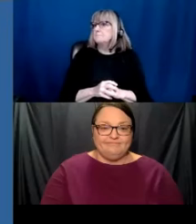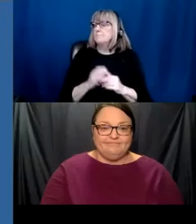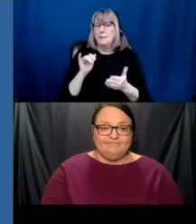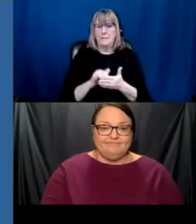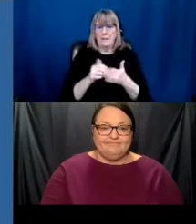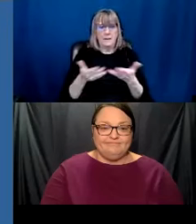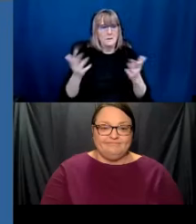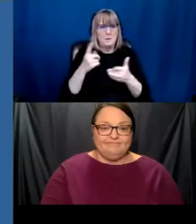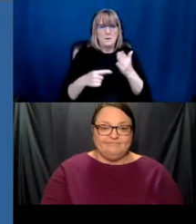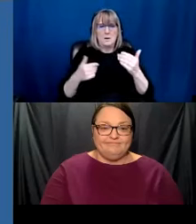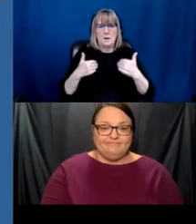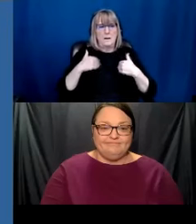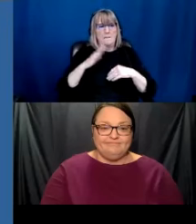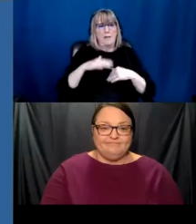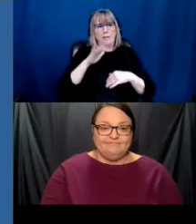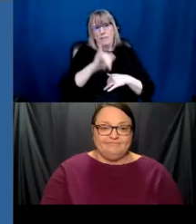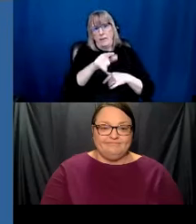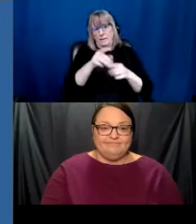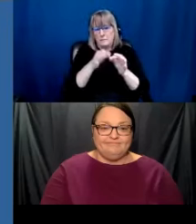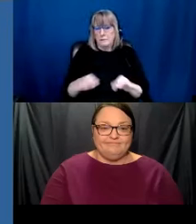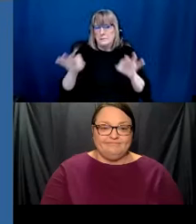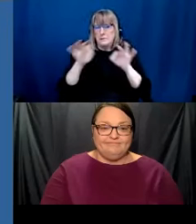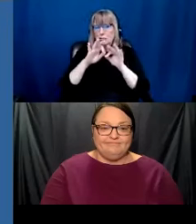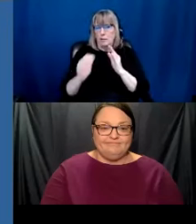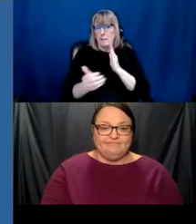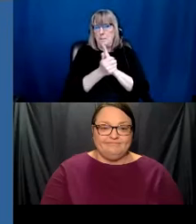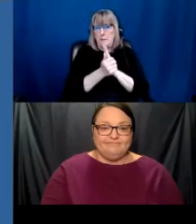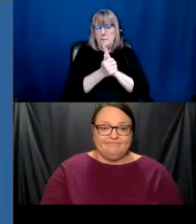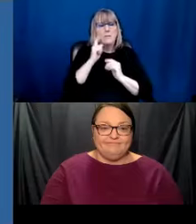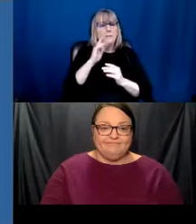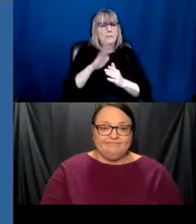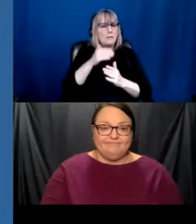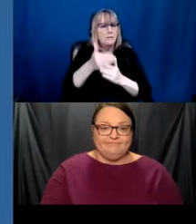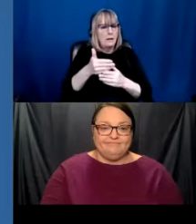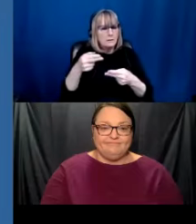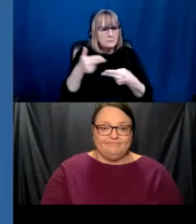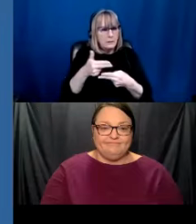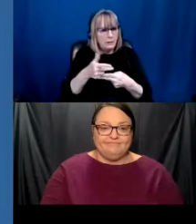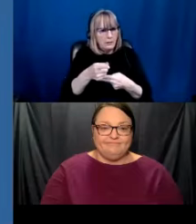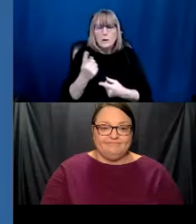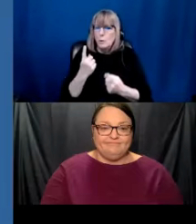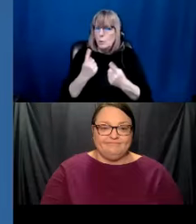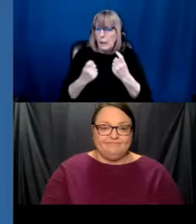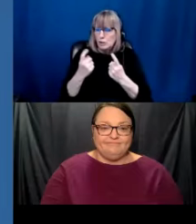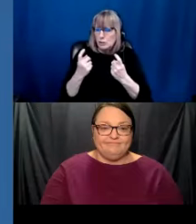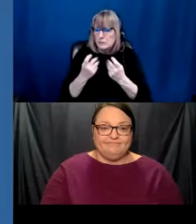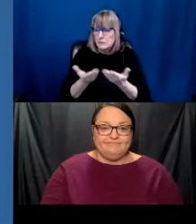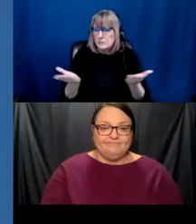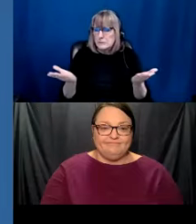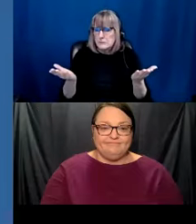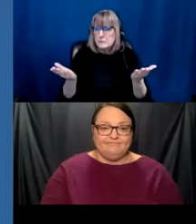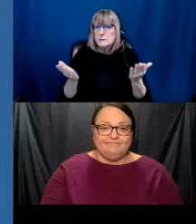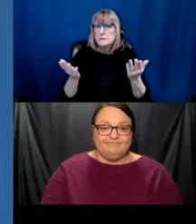Un periodo de comentarios públicos de los 5 días sobre esta enmienda comenzará el 15 de marzo